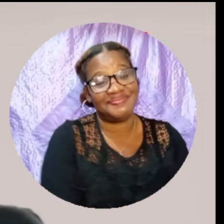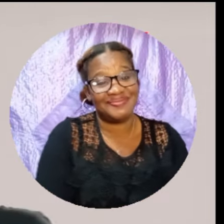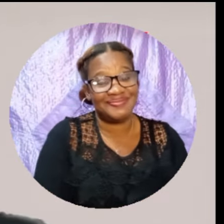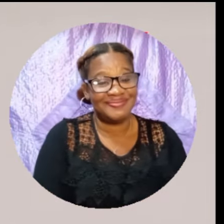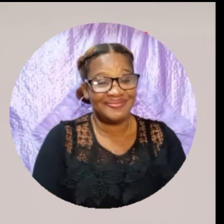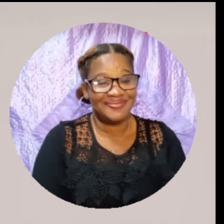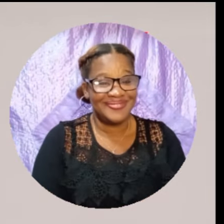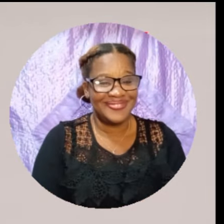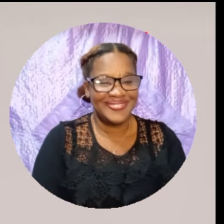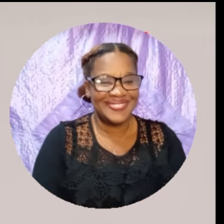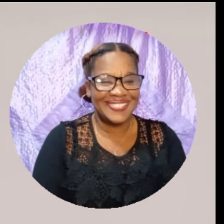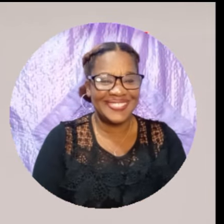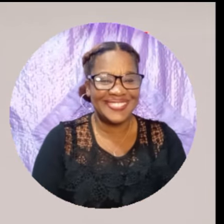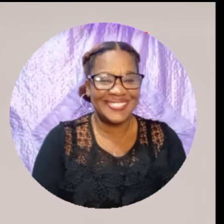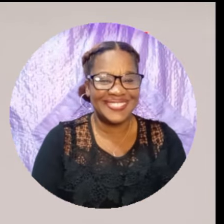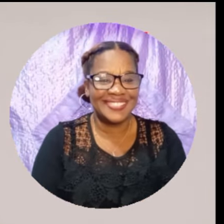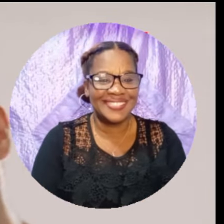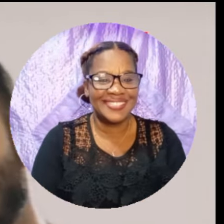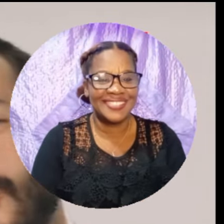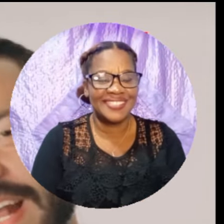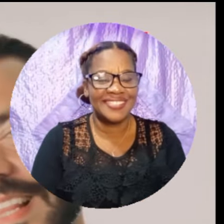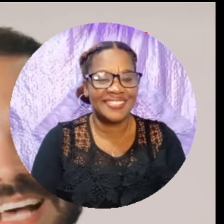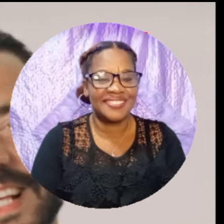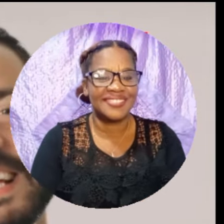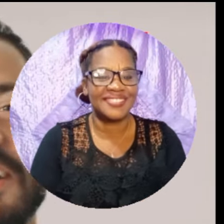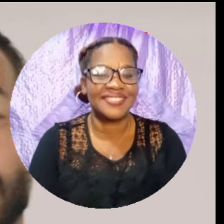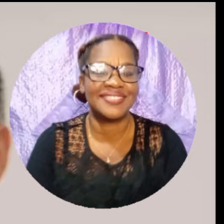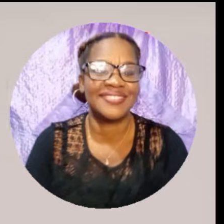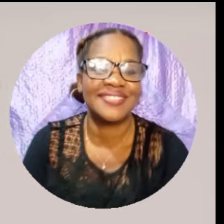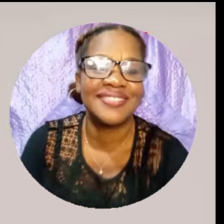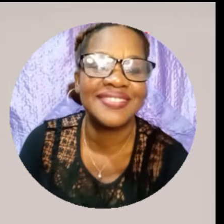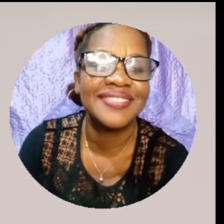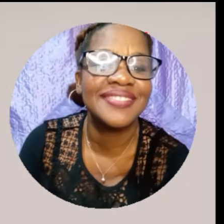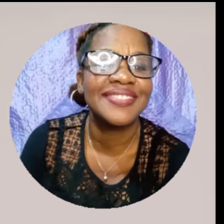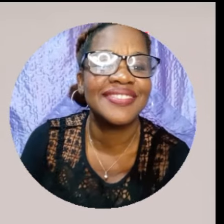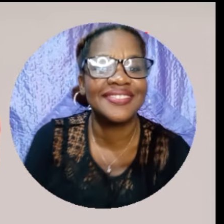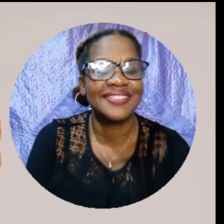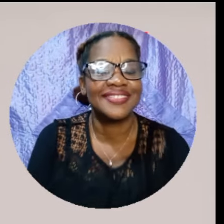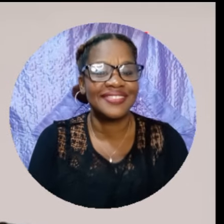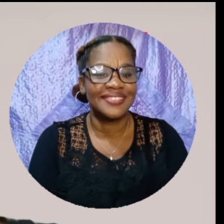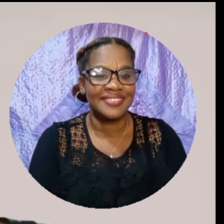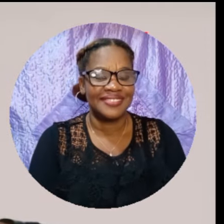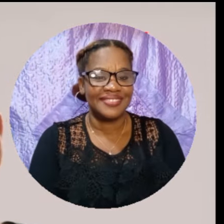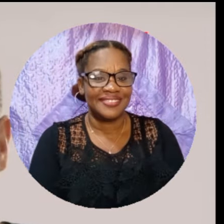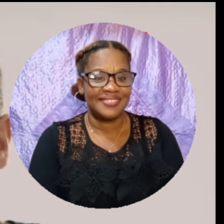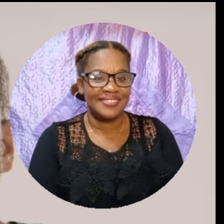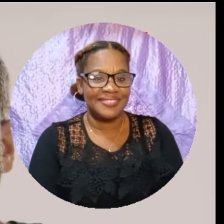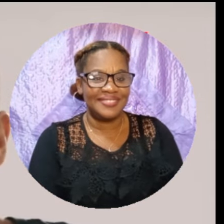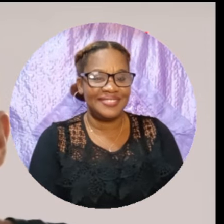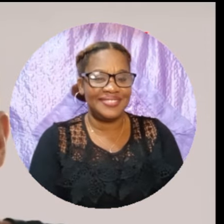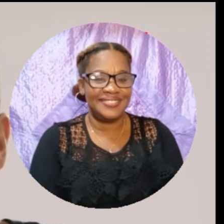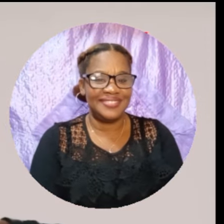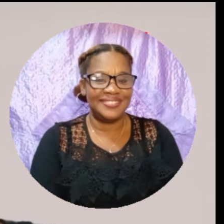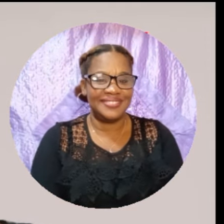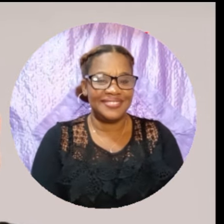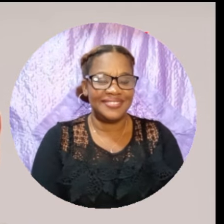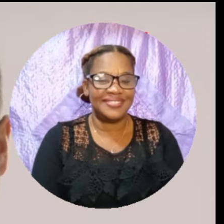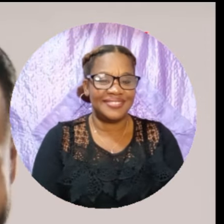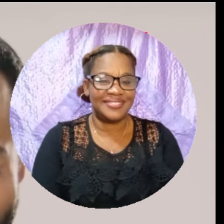¿Y qué mejor manera de terminar este recorrido que con una buena taza de café 100% dominicano, disponible en todas las